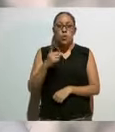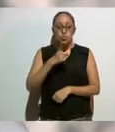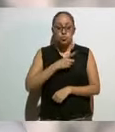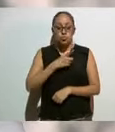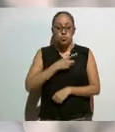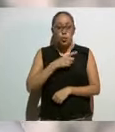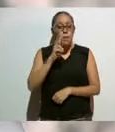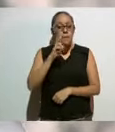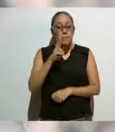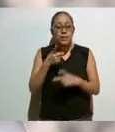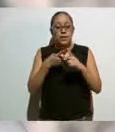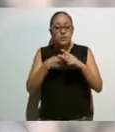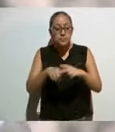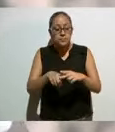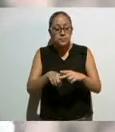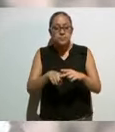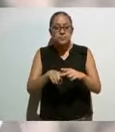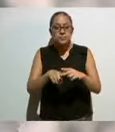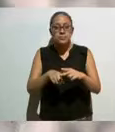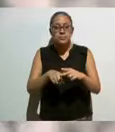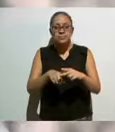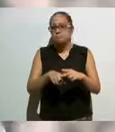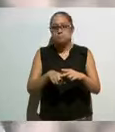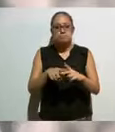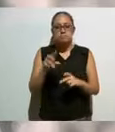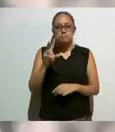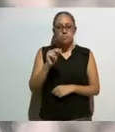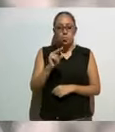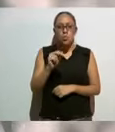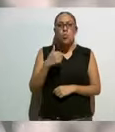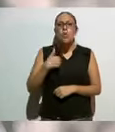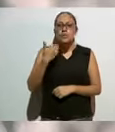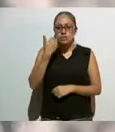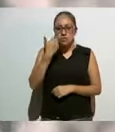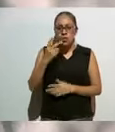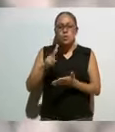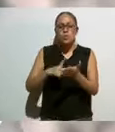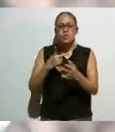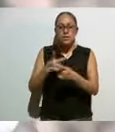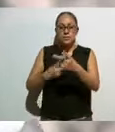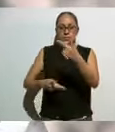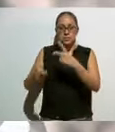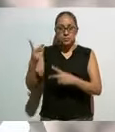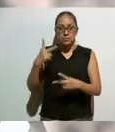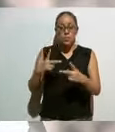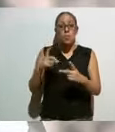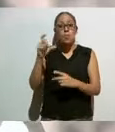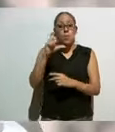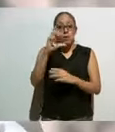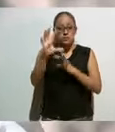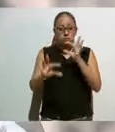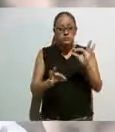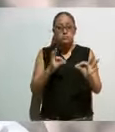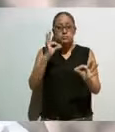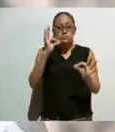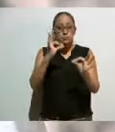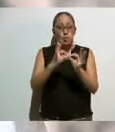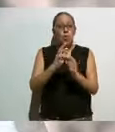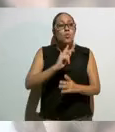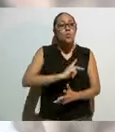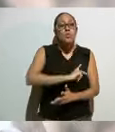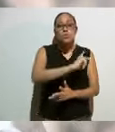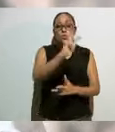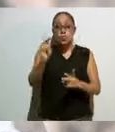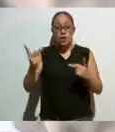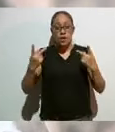inicio. Quiero venir cuando ya se hayan entregado todas las